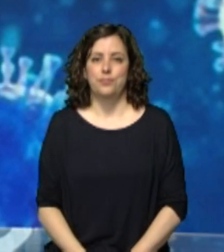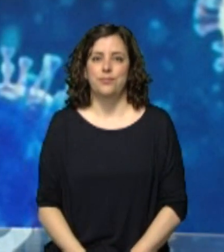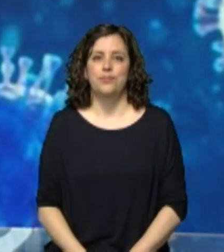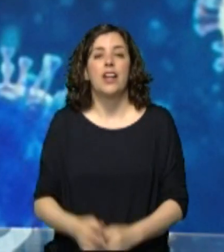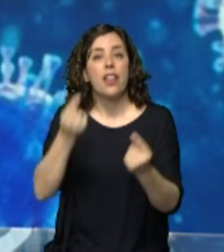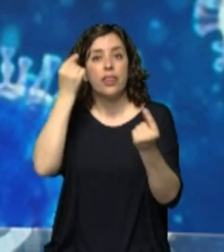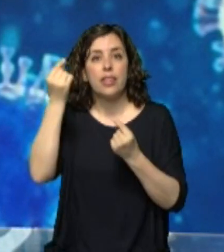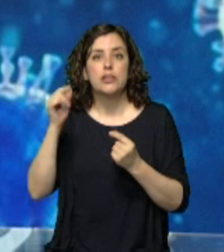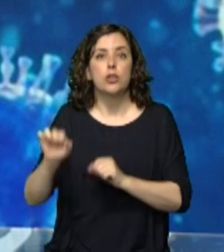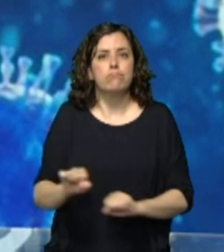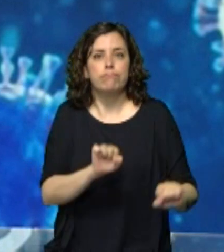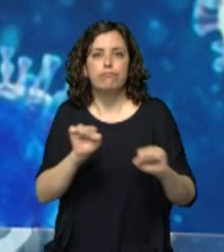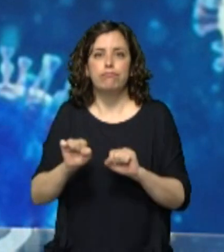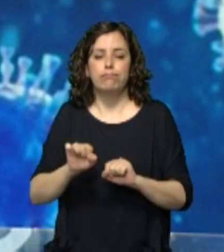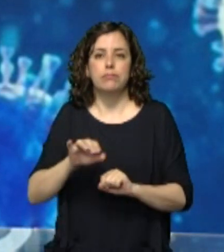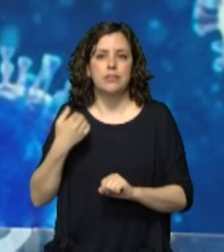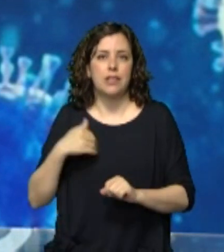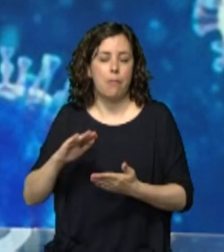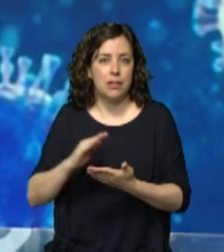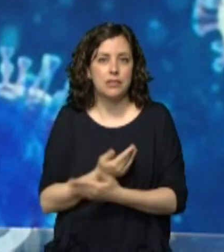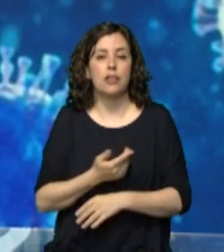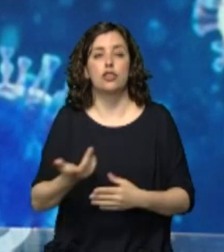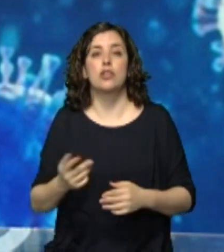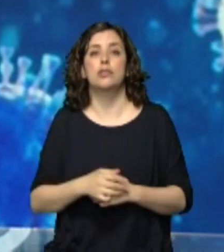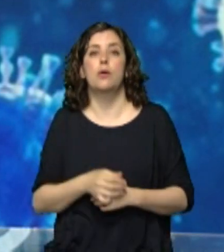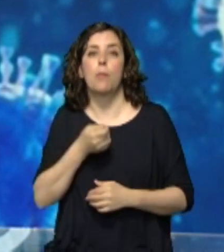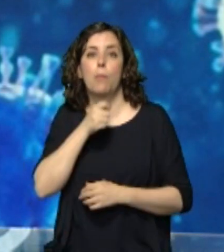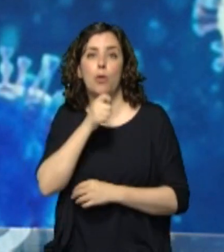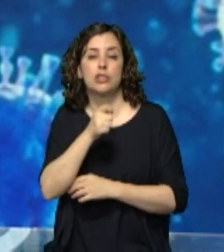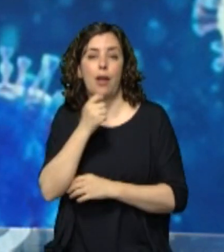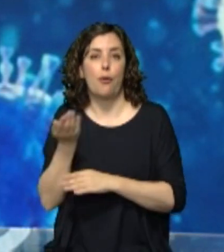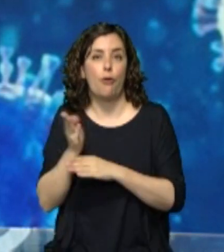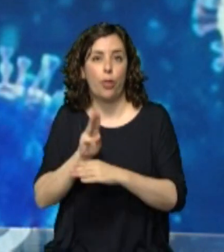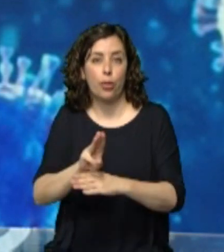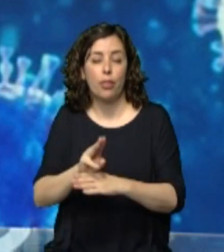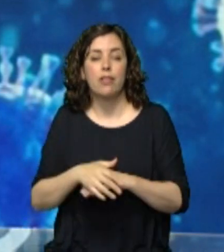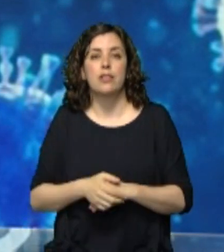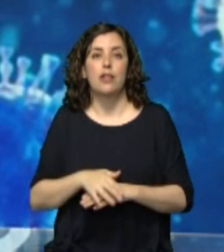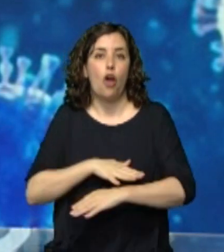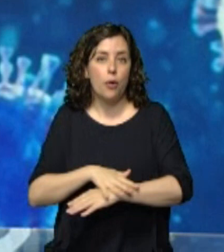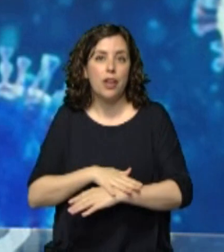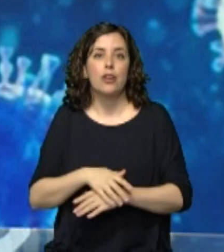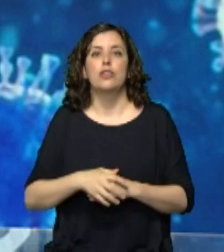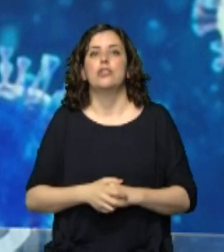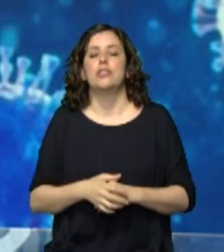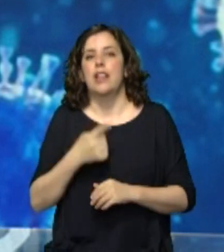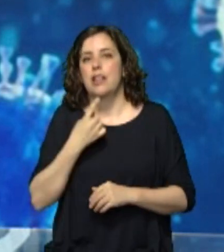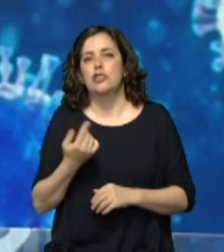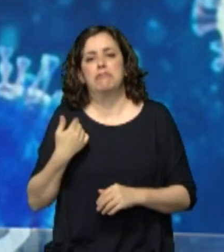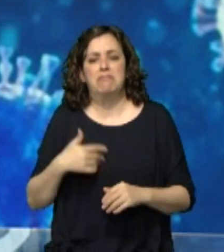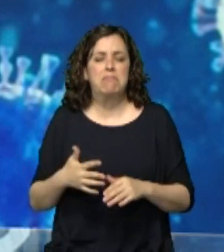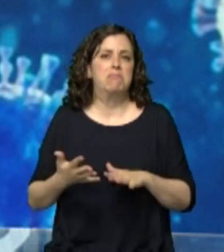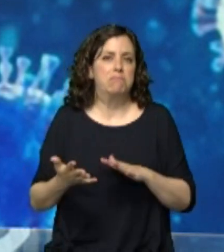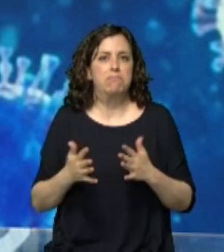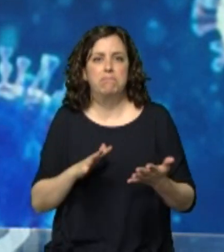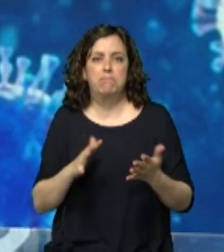Navarra es una cifra que ha dicho el portavoz del Gobierno esta mañana que es aproximada y está pendiente, como decimos, de cerrar. Las aproximaciones, aún así, no